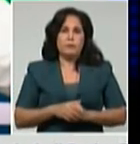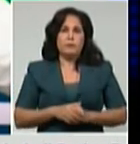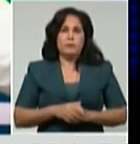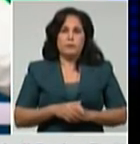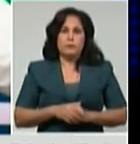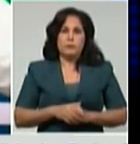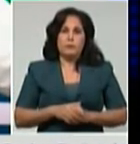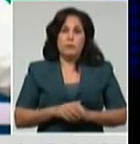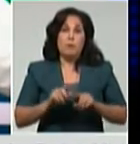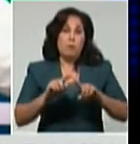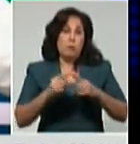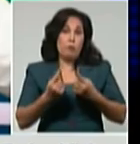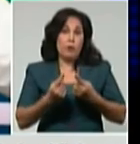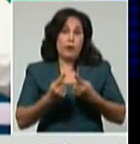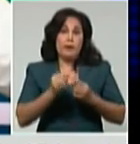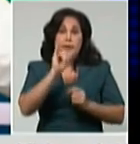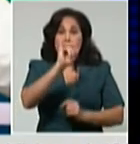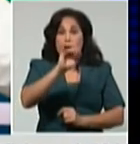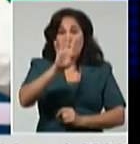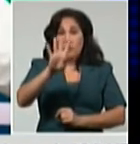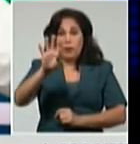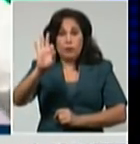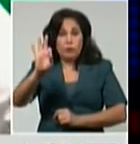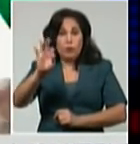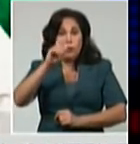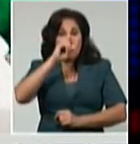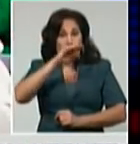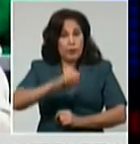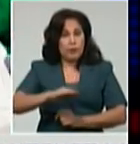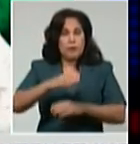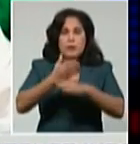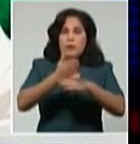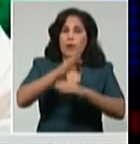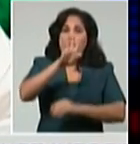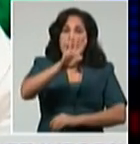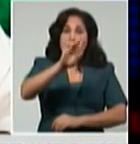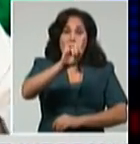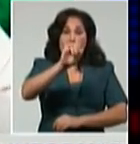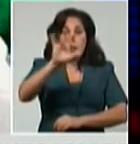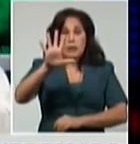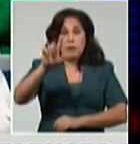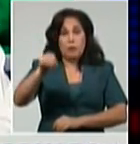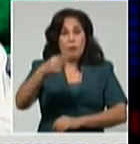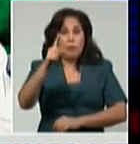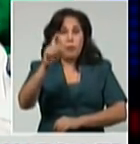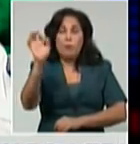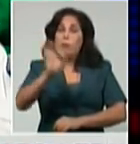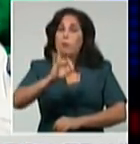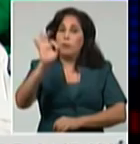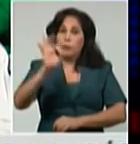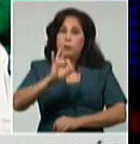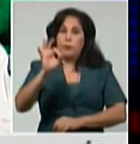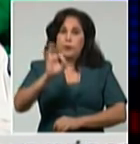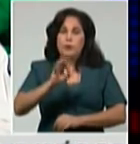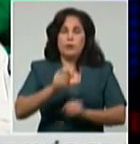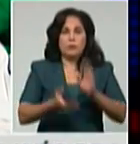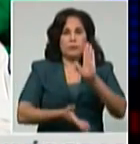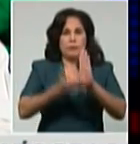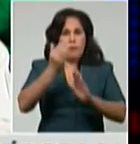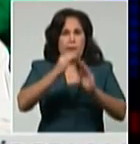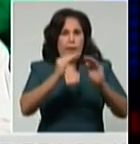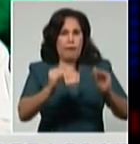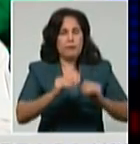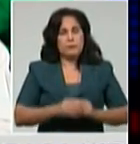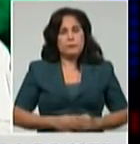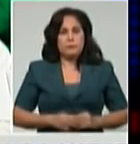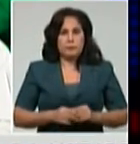ya 648, o sea el 95,1%, se encuentran de alta.